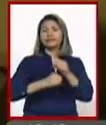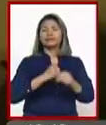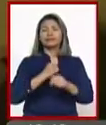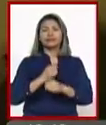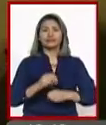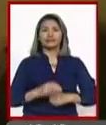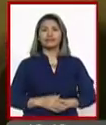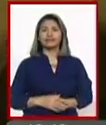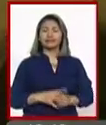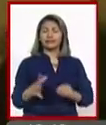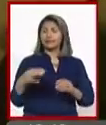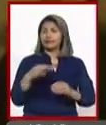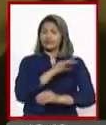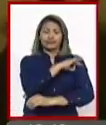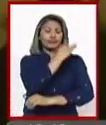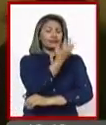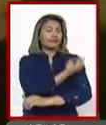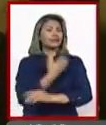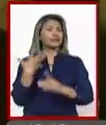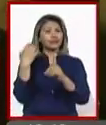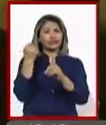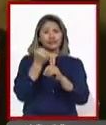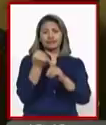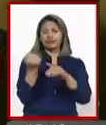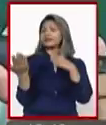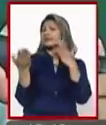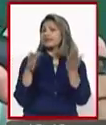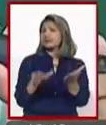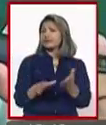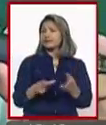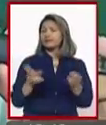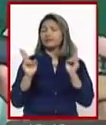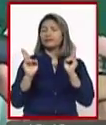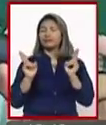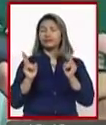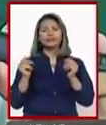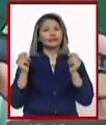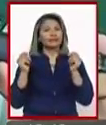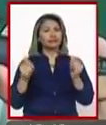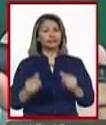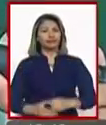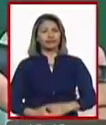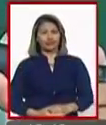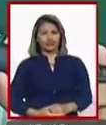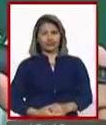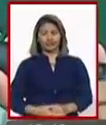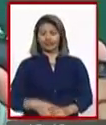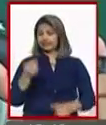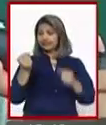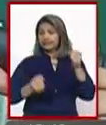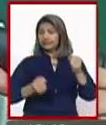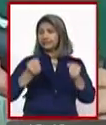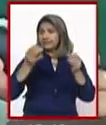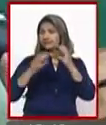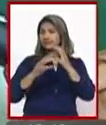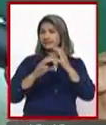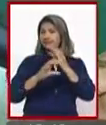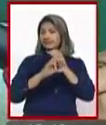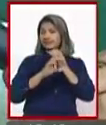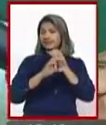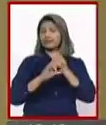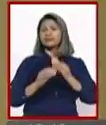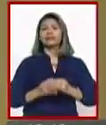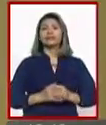Ellos, por la violencia de la colisión, es que fallecen casi de forma instantánea. El conductor del vehículo,